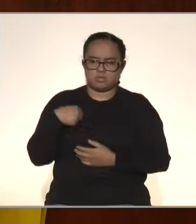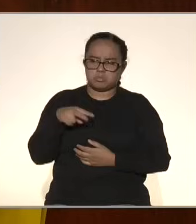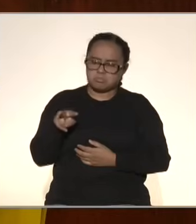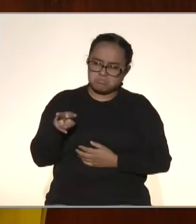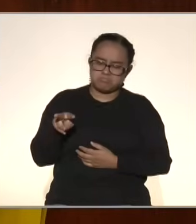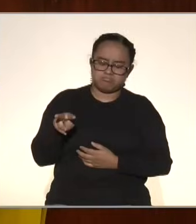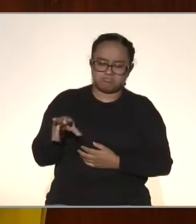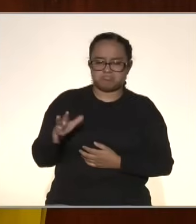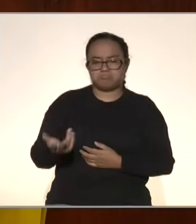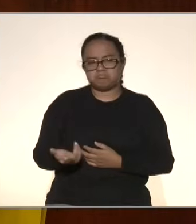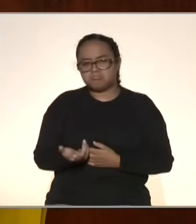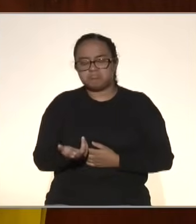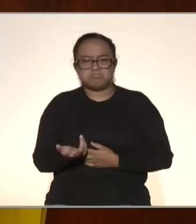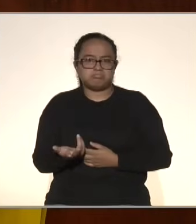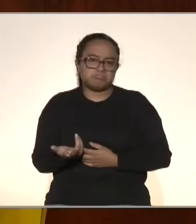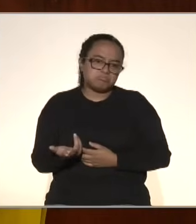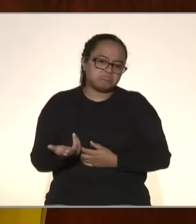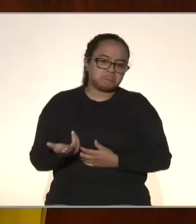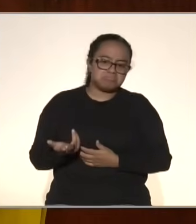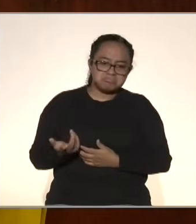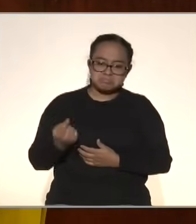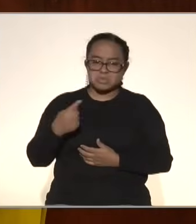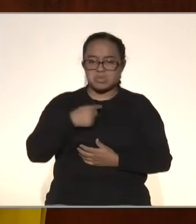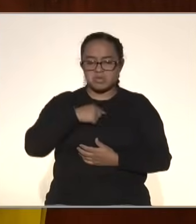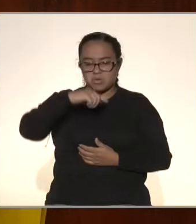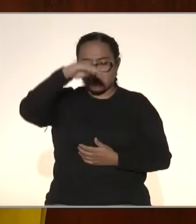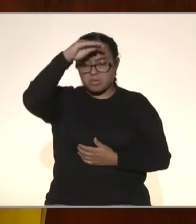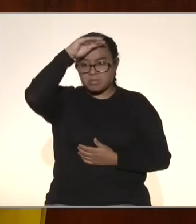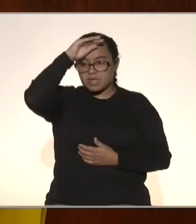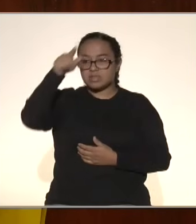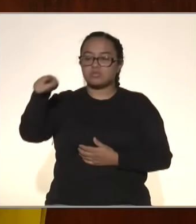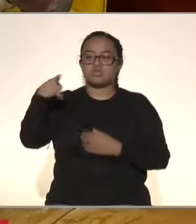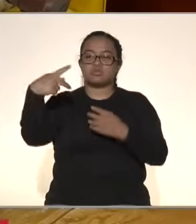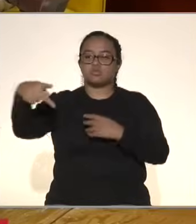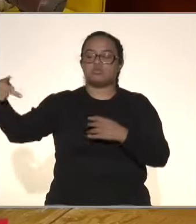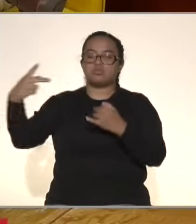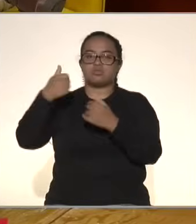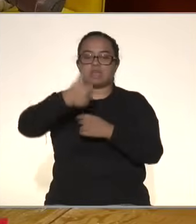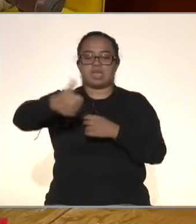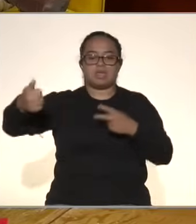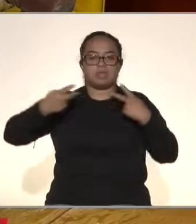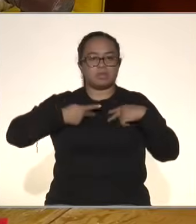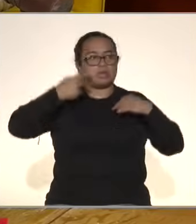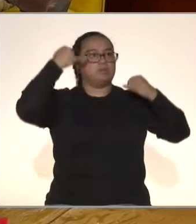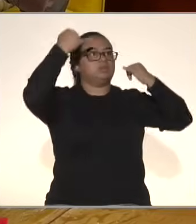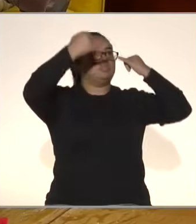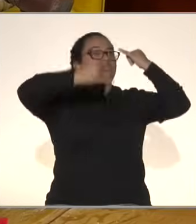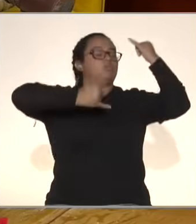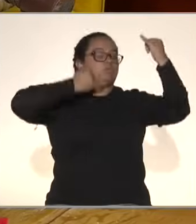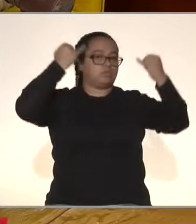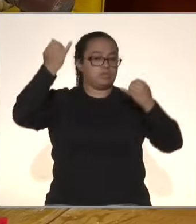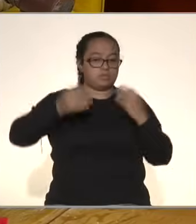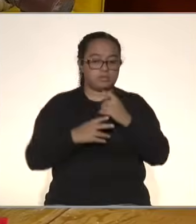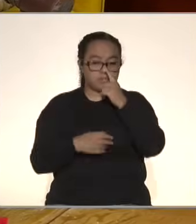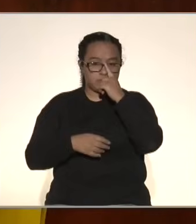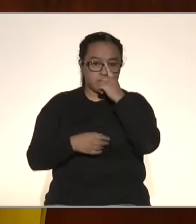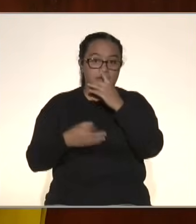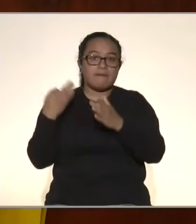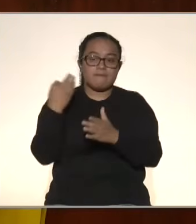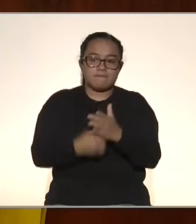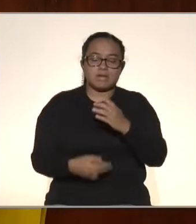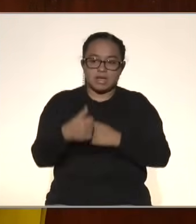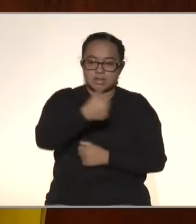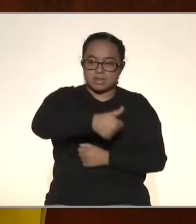ok, no sé, esto a mí me resuena con expectativas, Cintia, ¿no? O sea, ¿qué tanto nosotros platicamos de